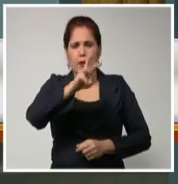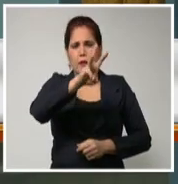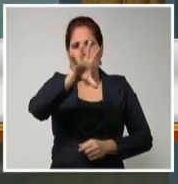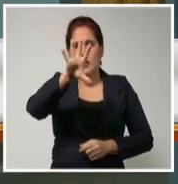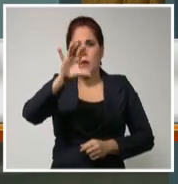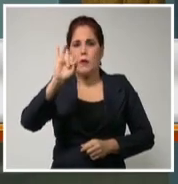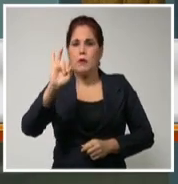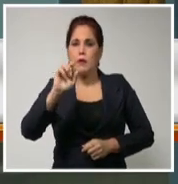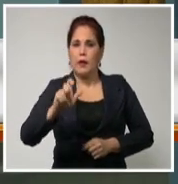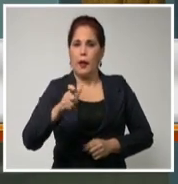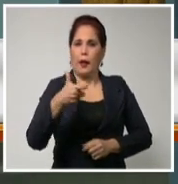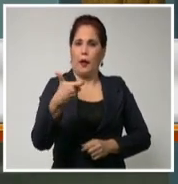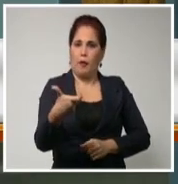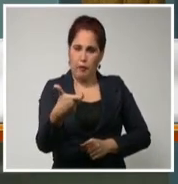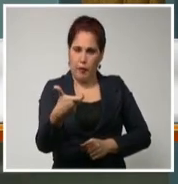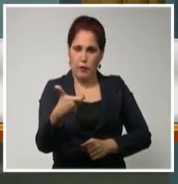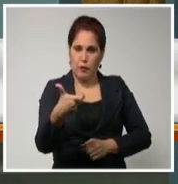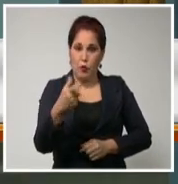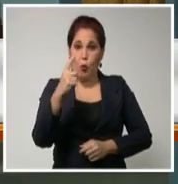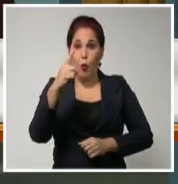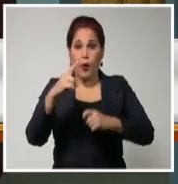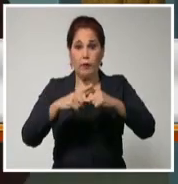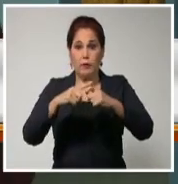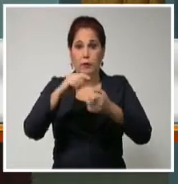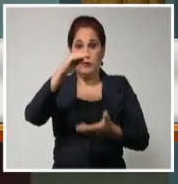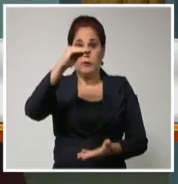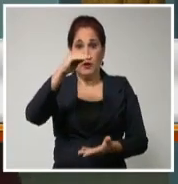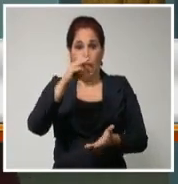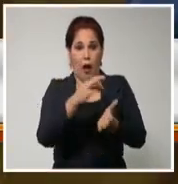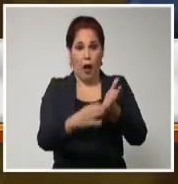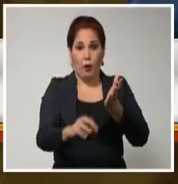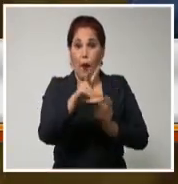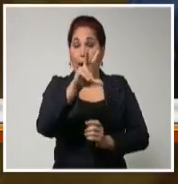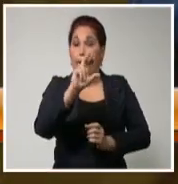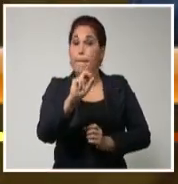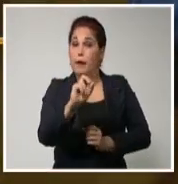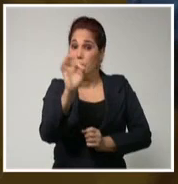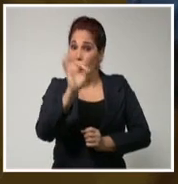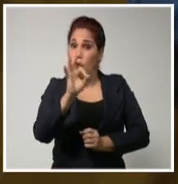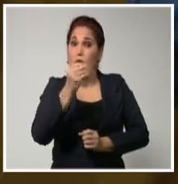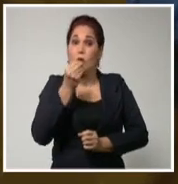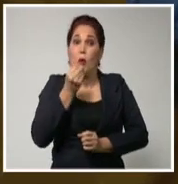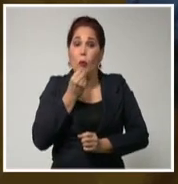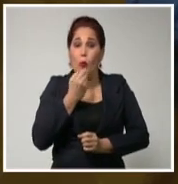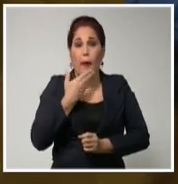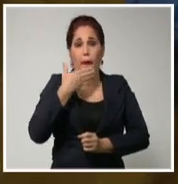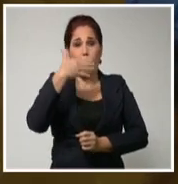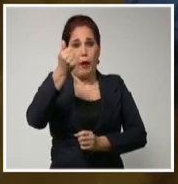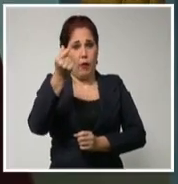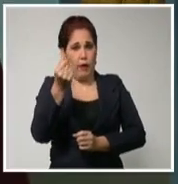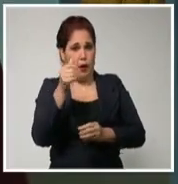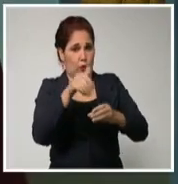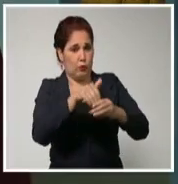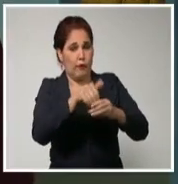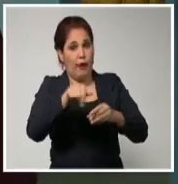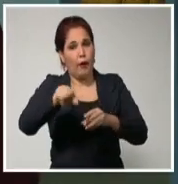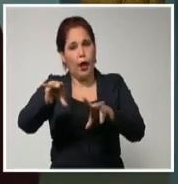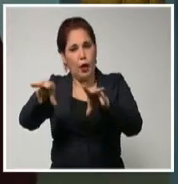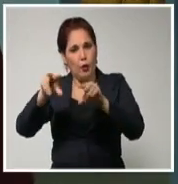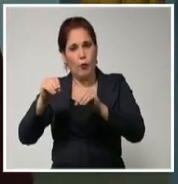357 pesos el quintal de arroz, con solo un 20% de rentabilidad. Y bueno, ahora con la nueva tarifa